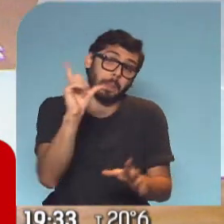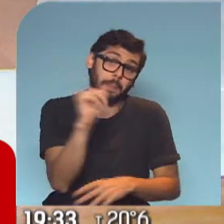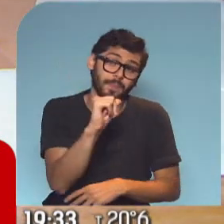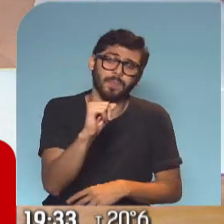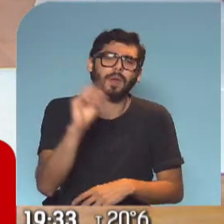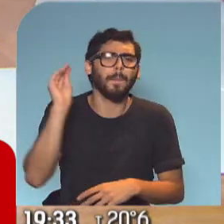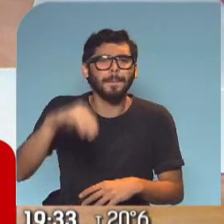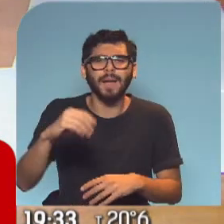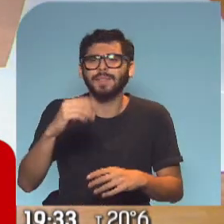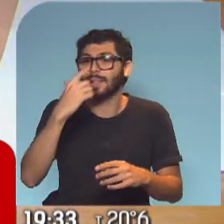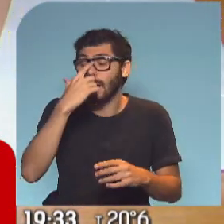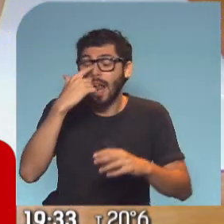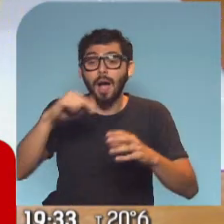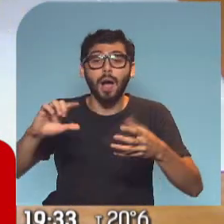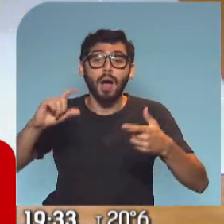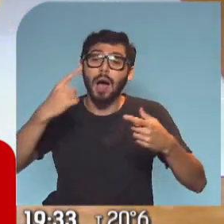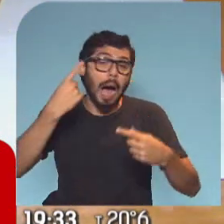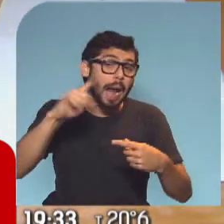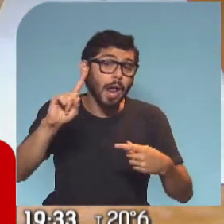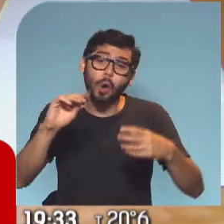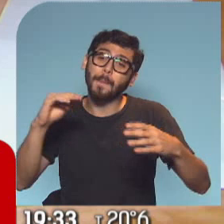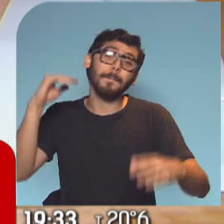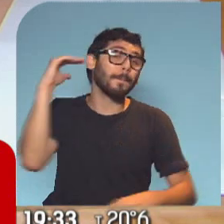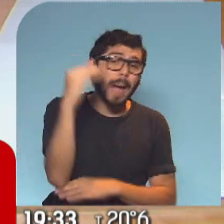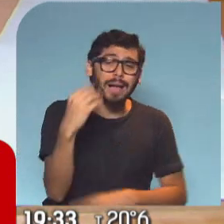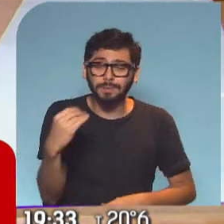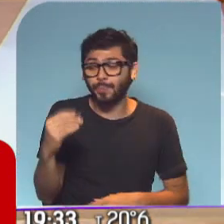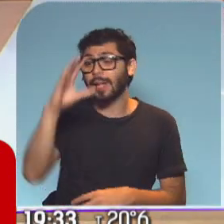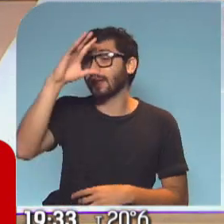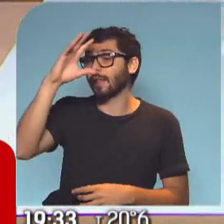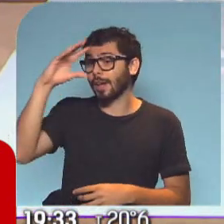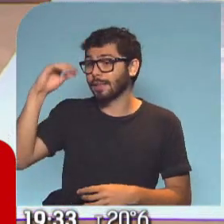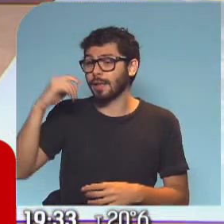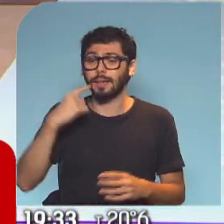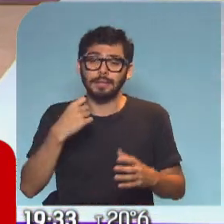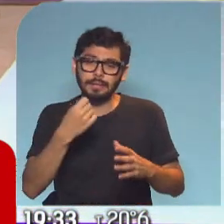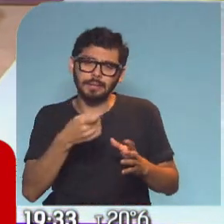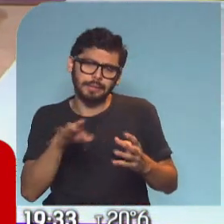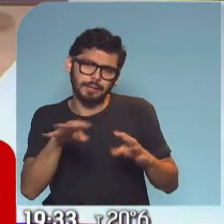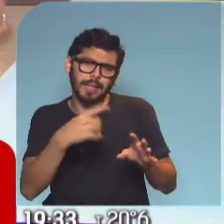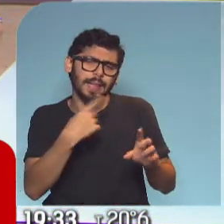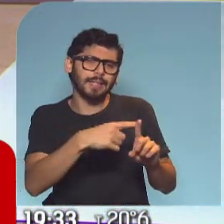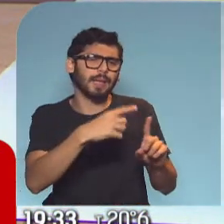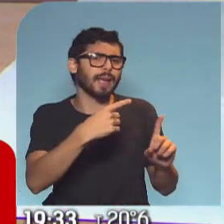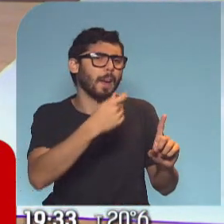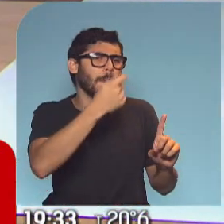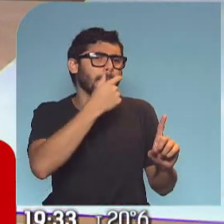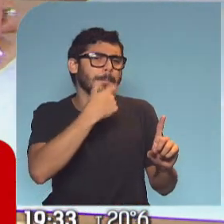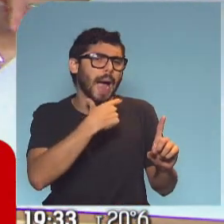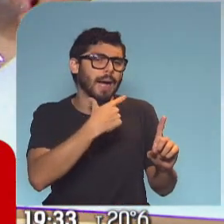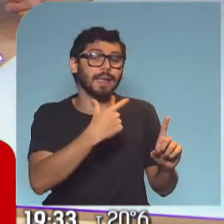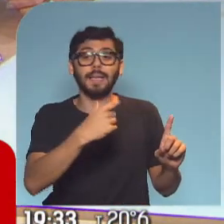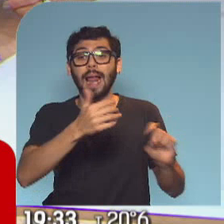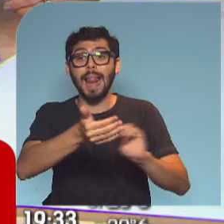este círculo cierra de la forma más extraña, porque mientras decimos que Cristina busca alejar a Rodríguez Larreta de Macri, que Macri se aleja de Rodríguez